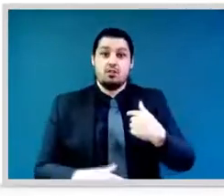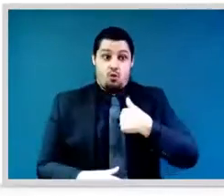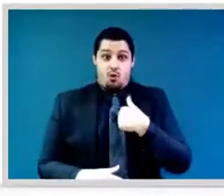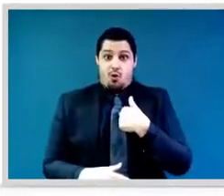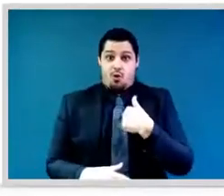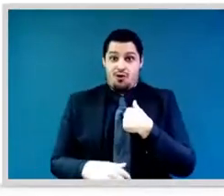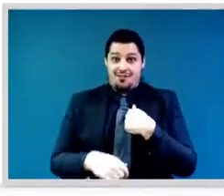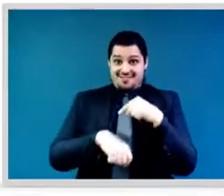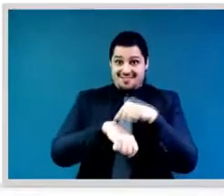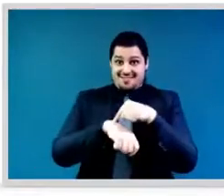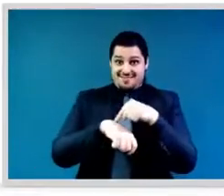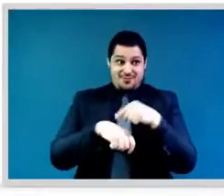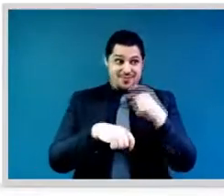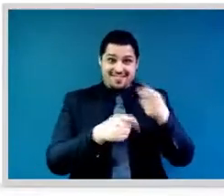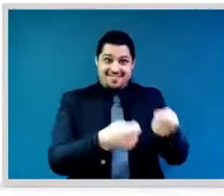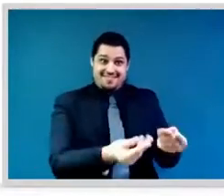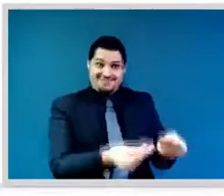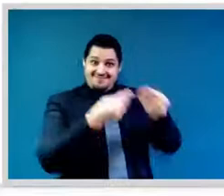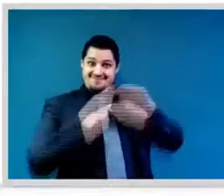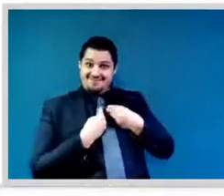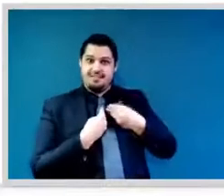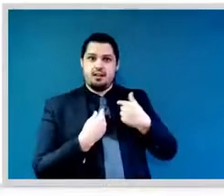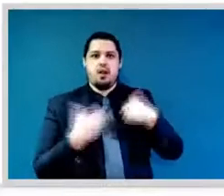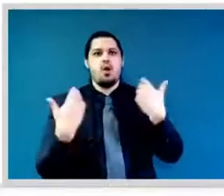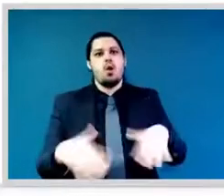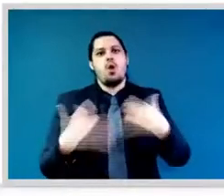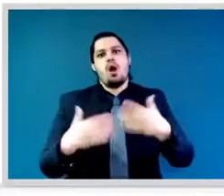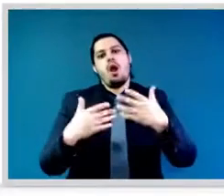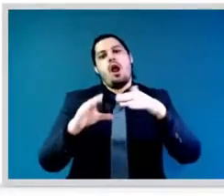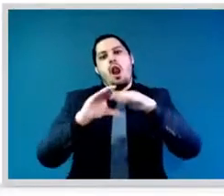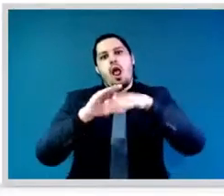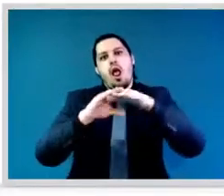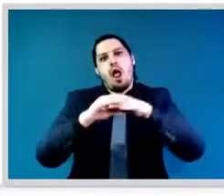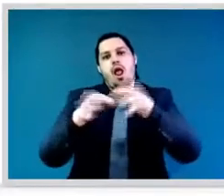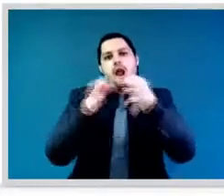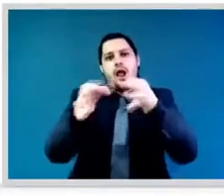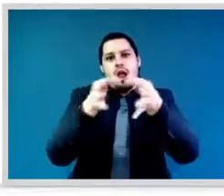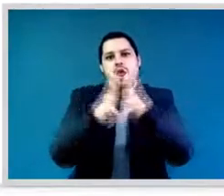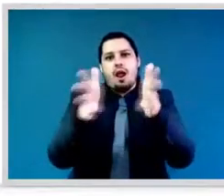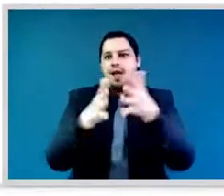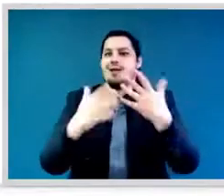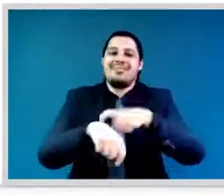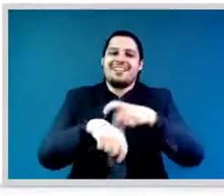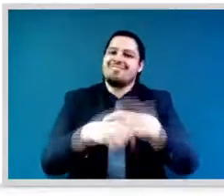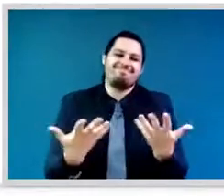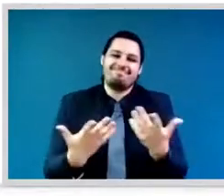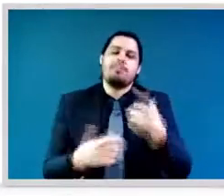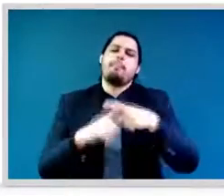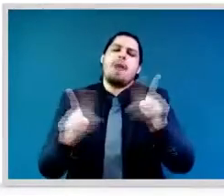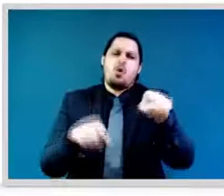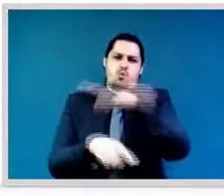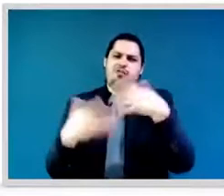en lo que para nosotras está claro. Hay claras señales de discriminación